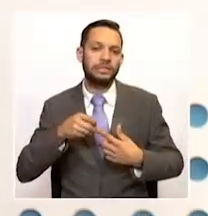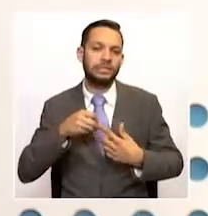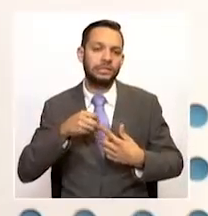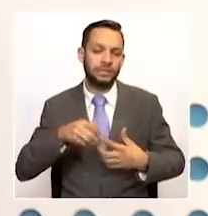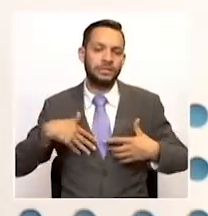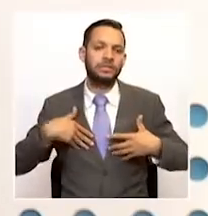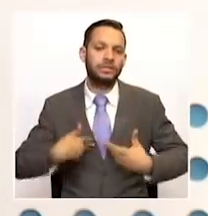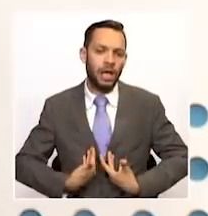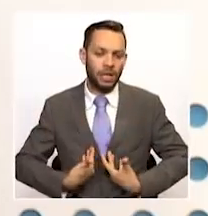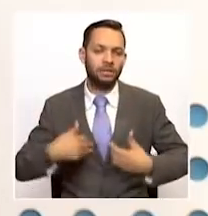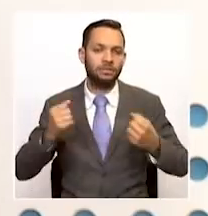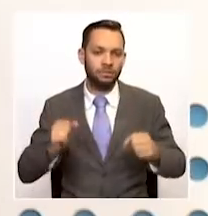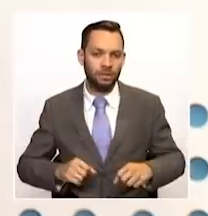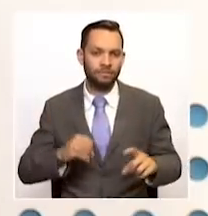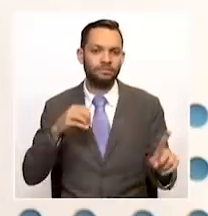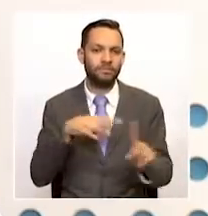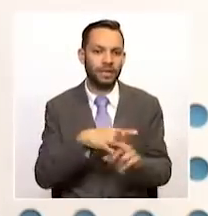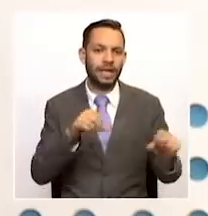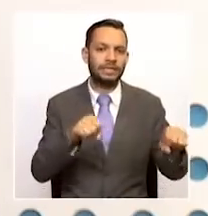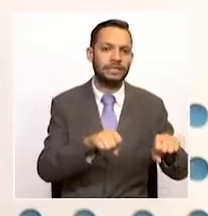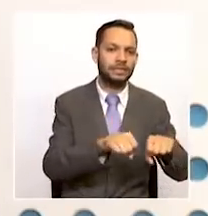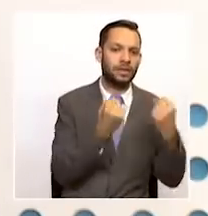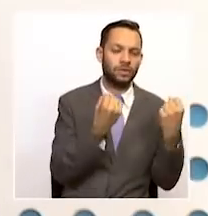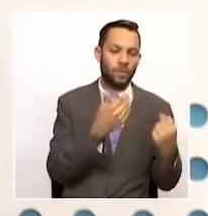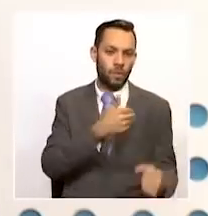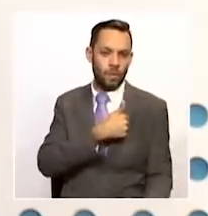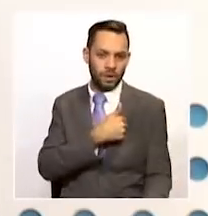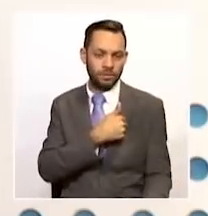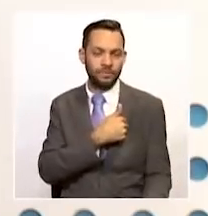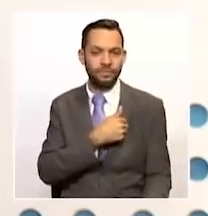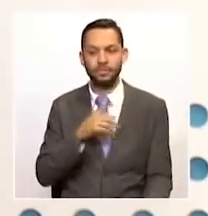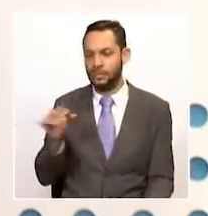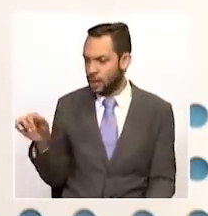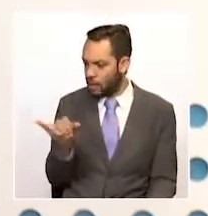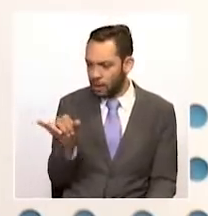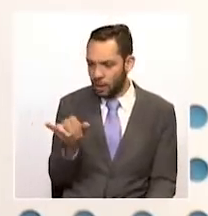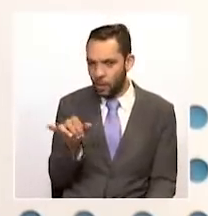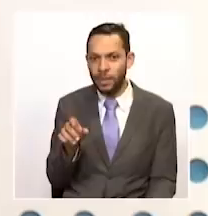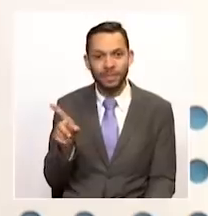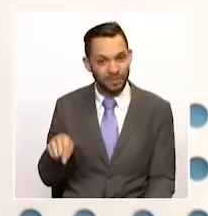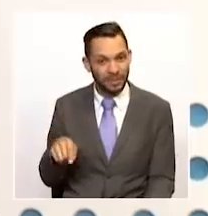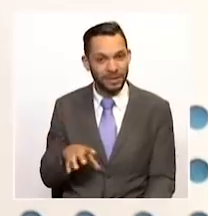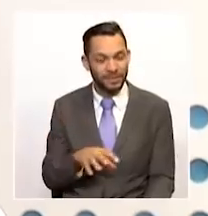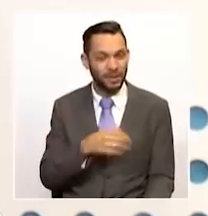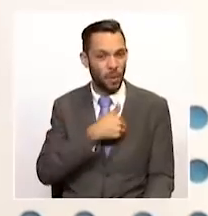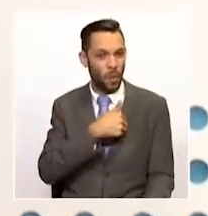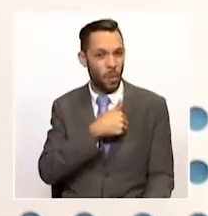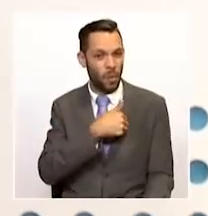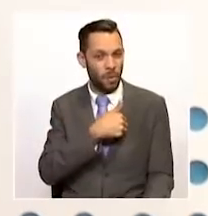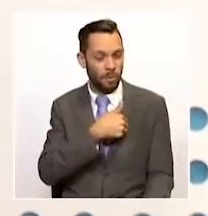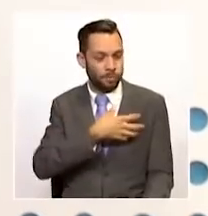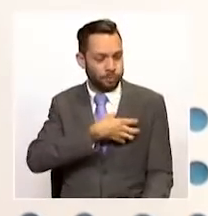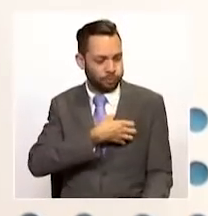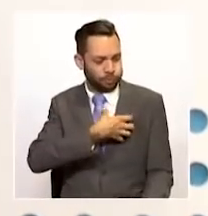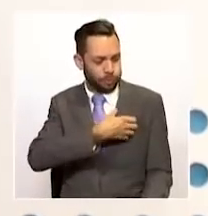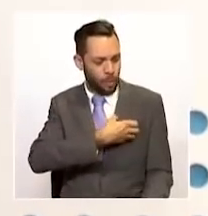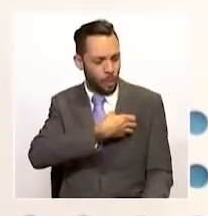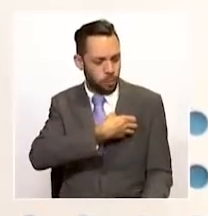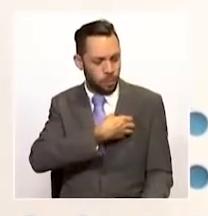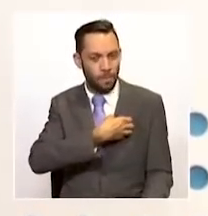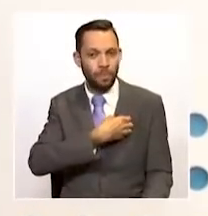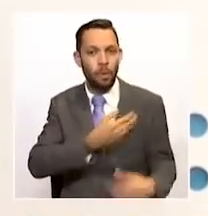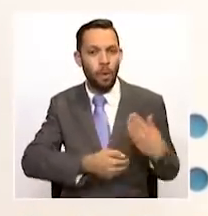producen pueden llegar a ese paro respiratorio lo mismo el corazón como lo decía la doctora el corazón se empieza a agrandar para